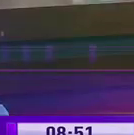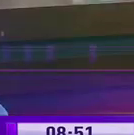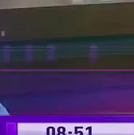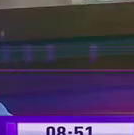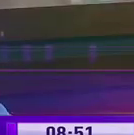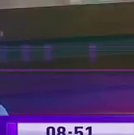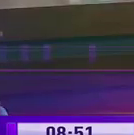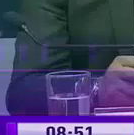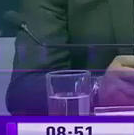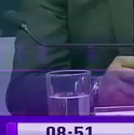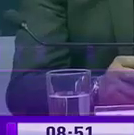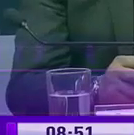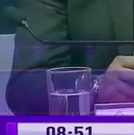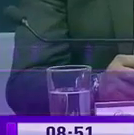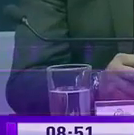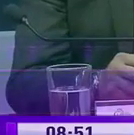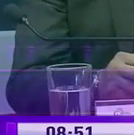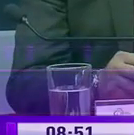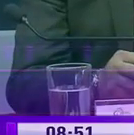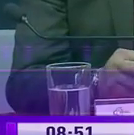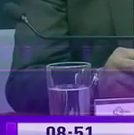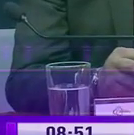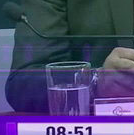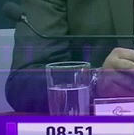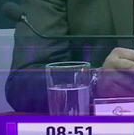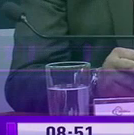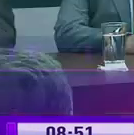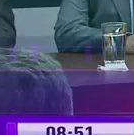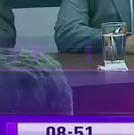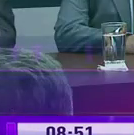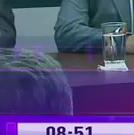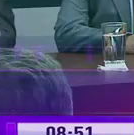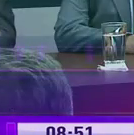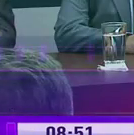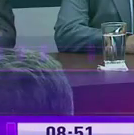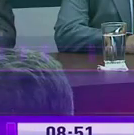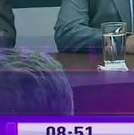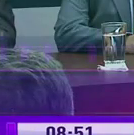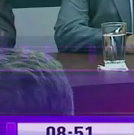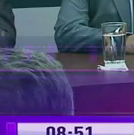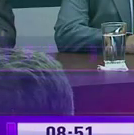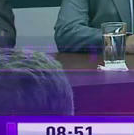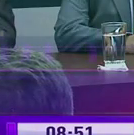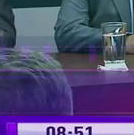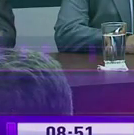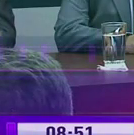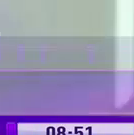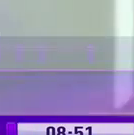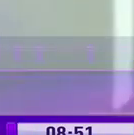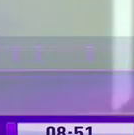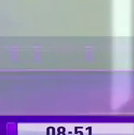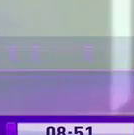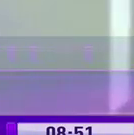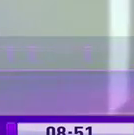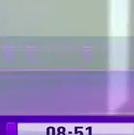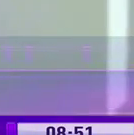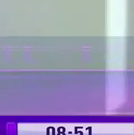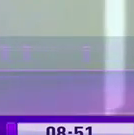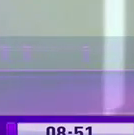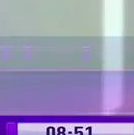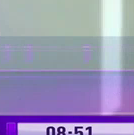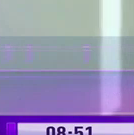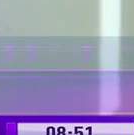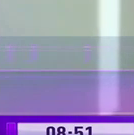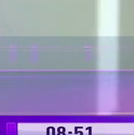judicatura aseguraron que emprenderán acciones judiciales en contra de quien tuvieron vídeos falsos desacreditando a la